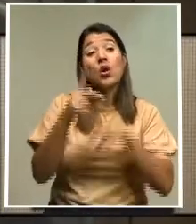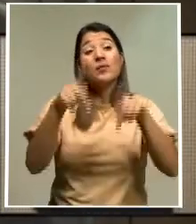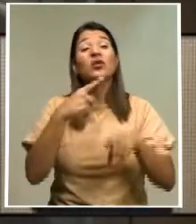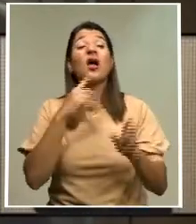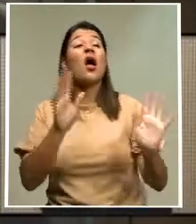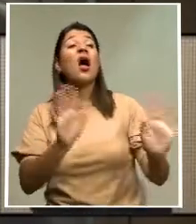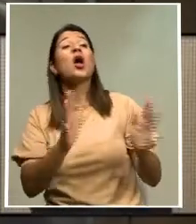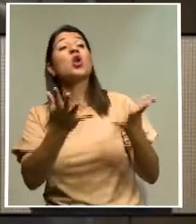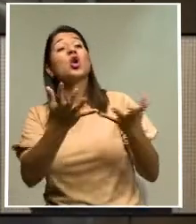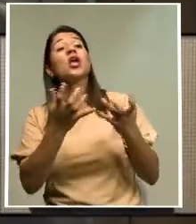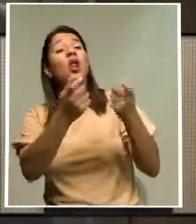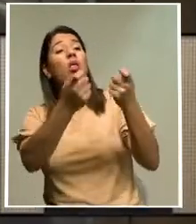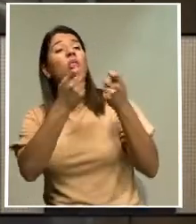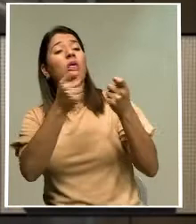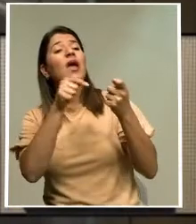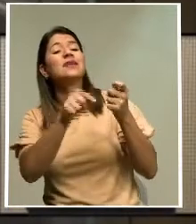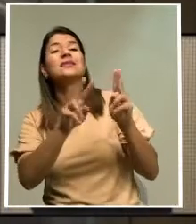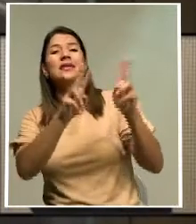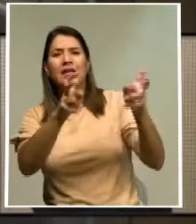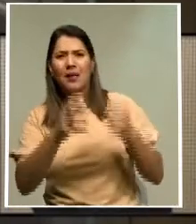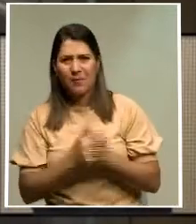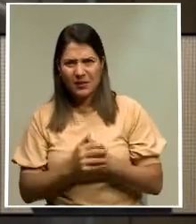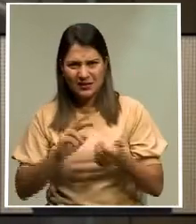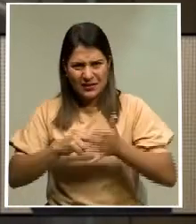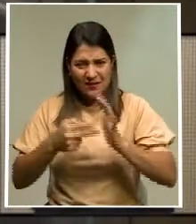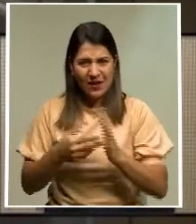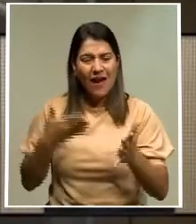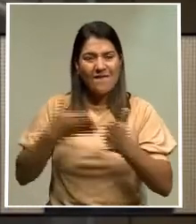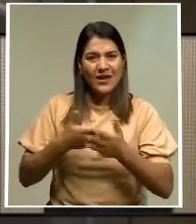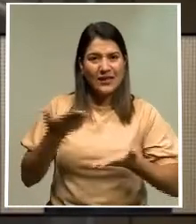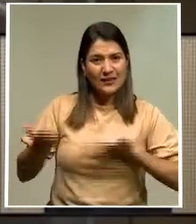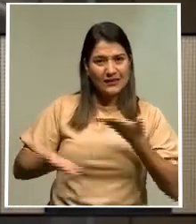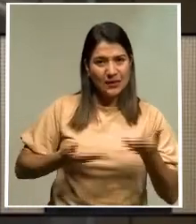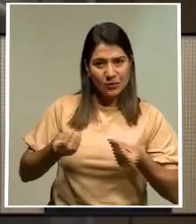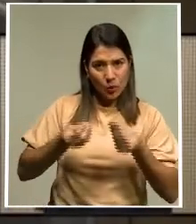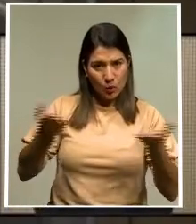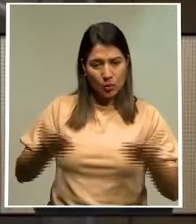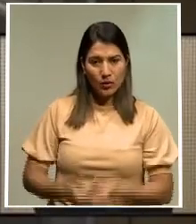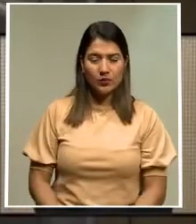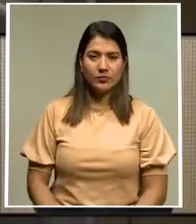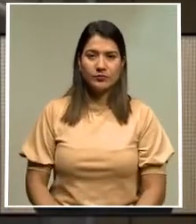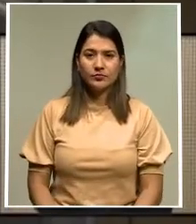estas capacitaciones en detrimento del servicio público.